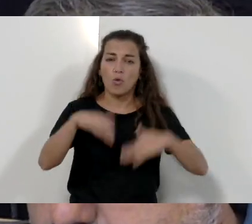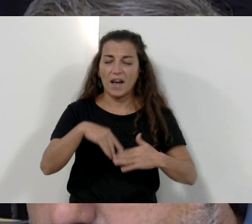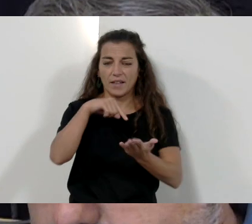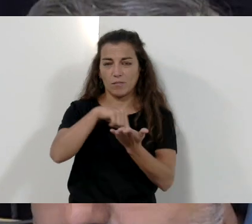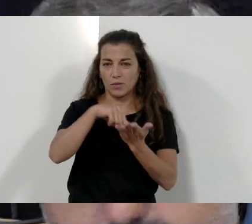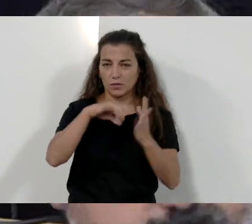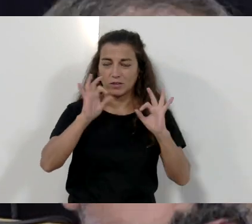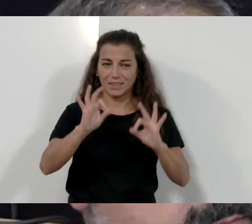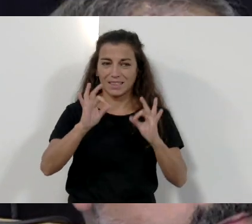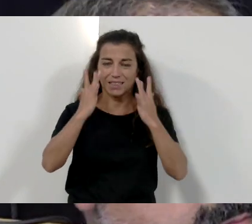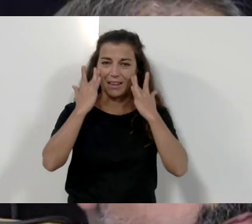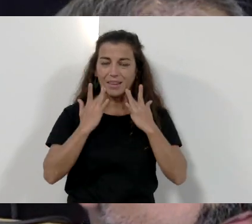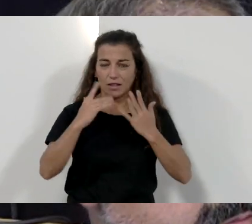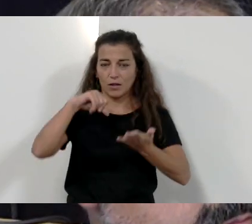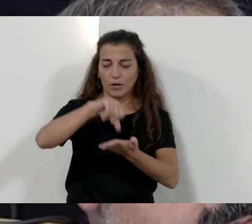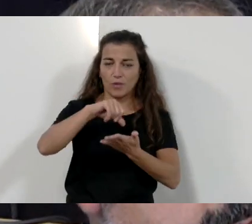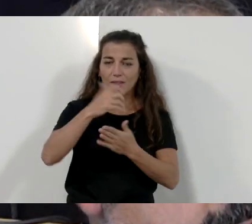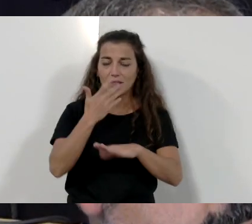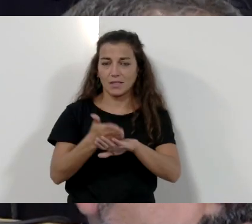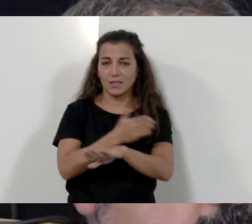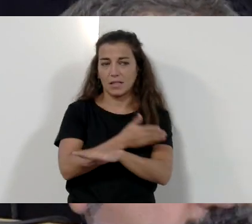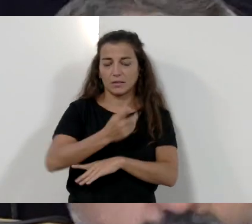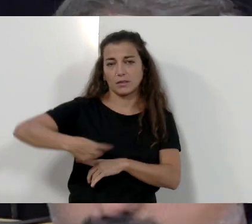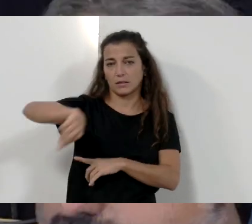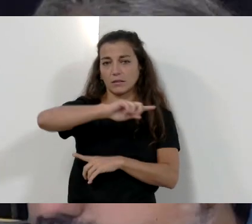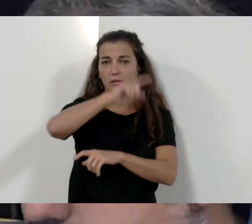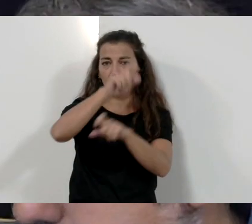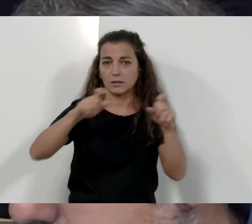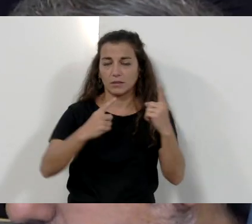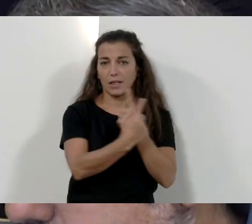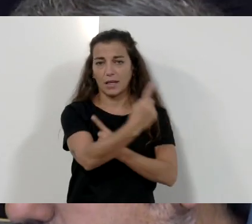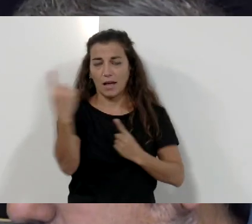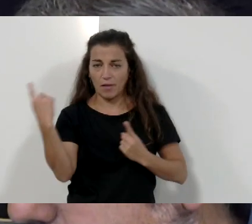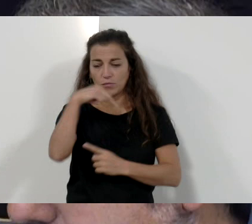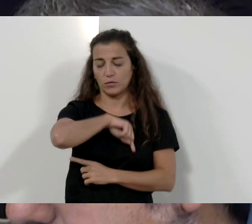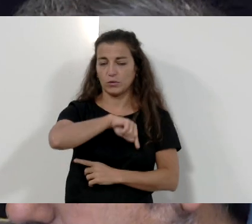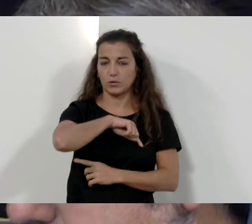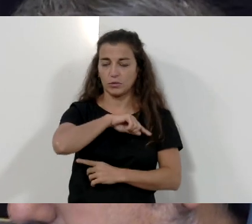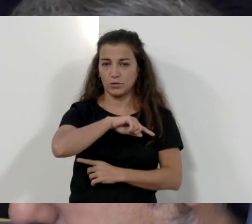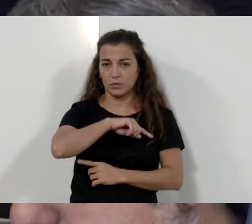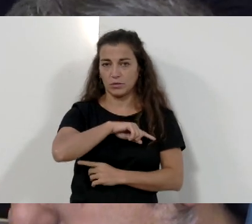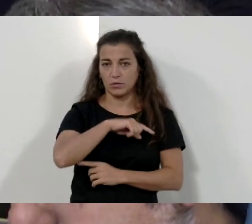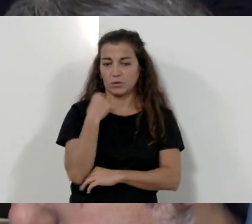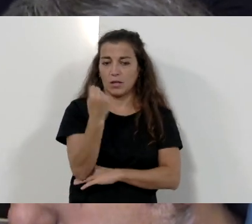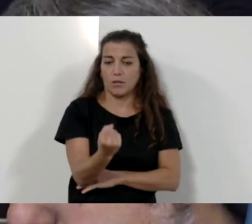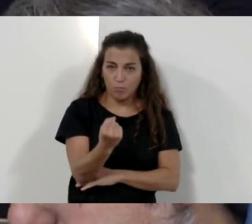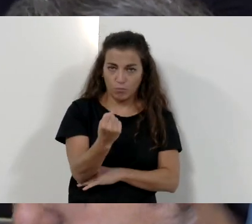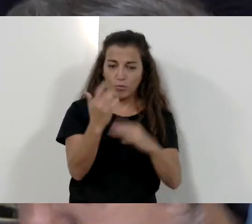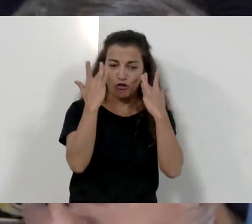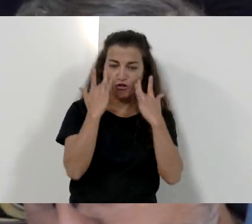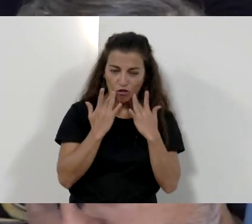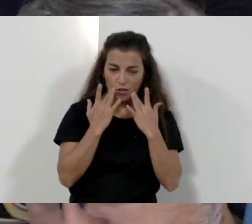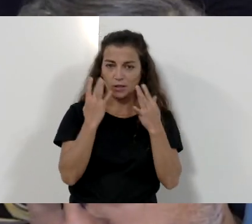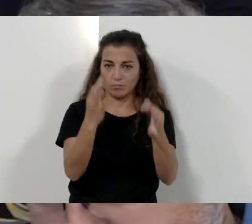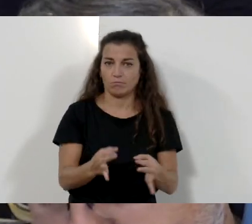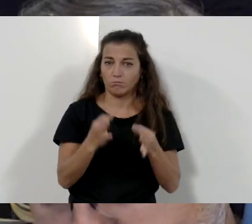limpieza de una ciudad mientras no nos involucremos todos en su limpieza. Siempre